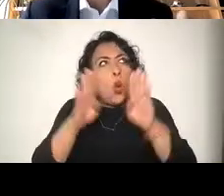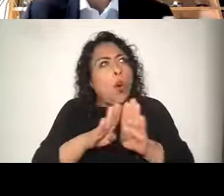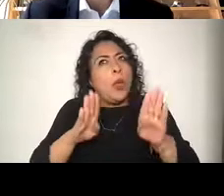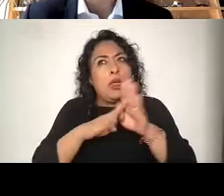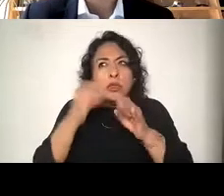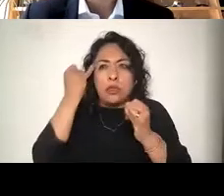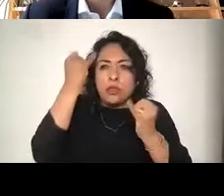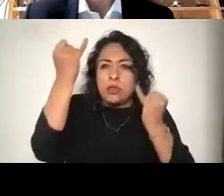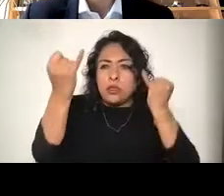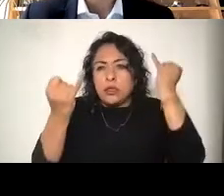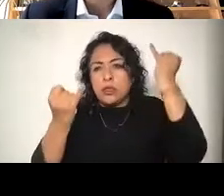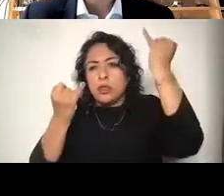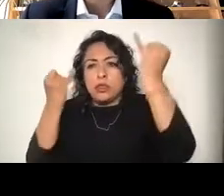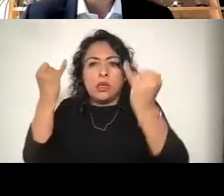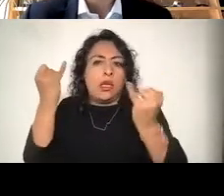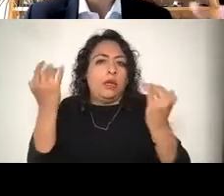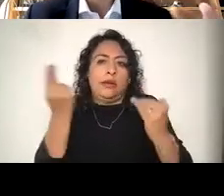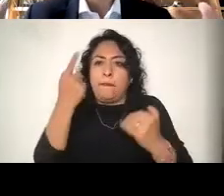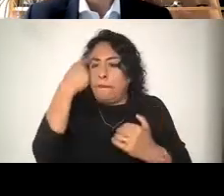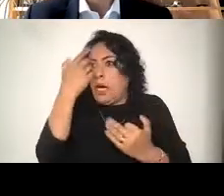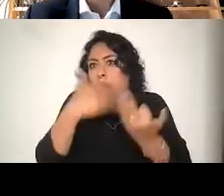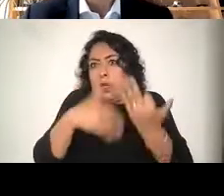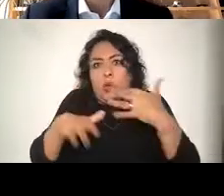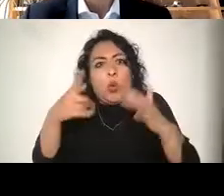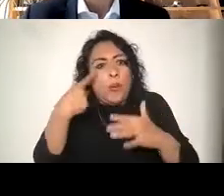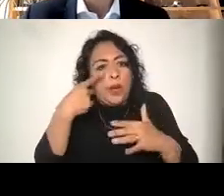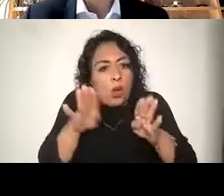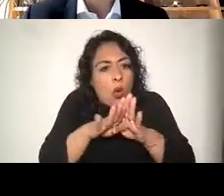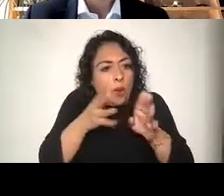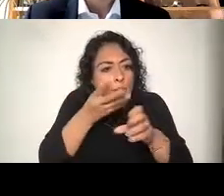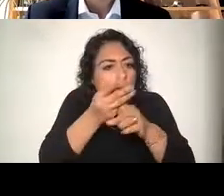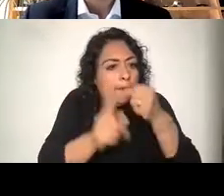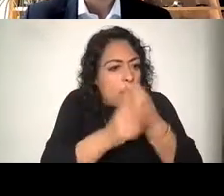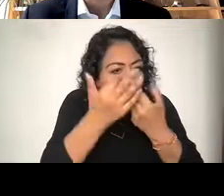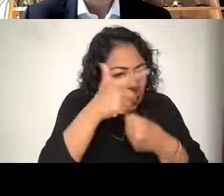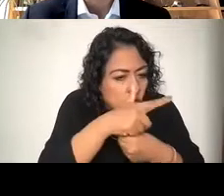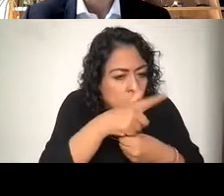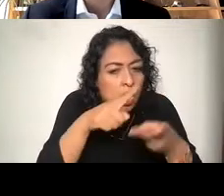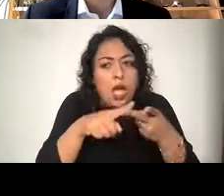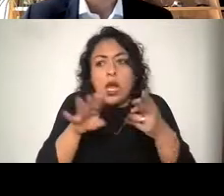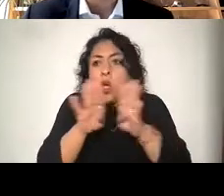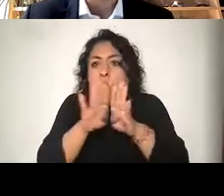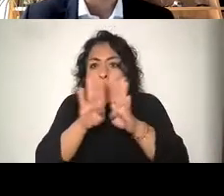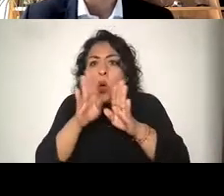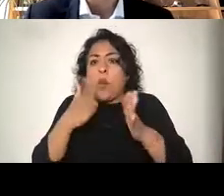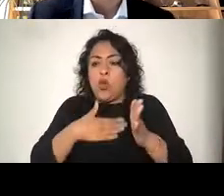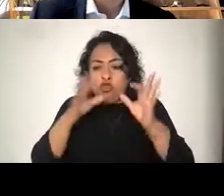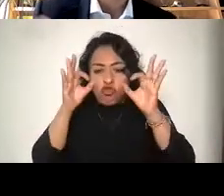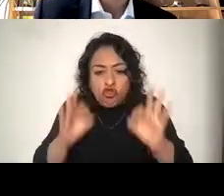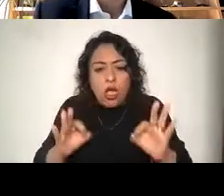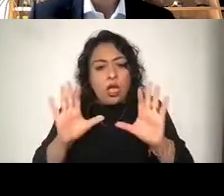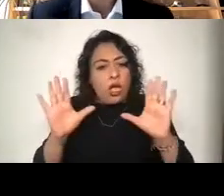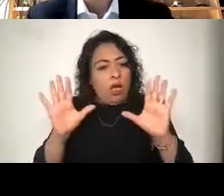que ser creativos para todo, para ver de qué manera intervenimos en un problema social, de qué manera nos constituimos,